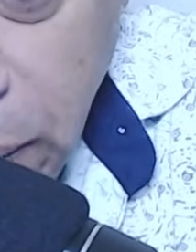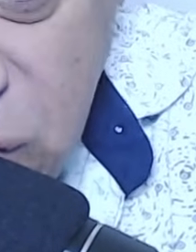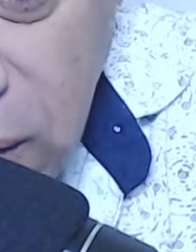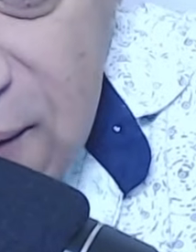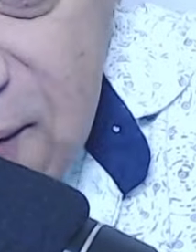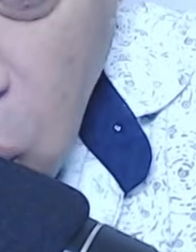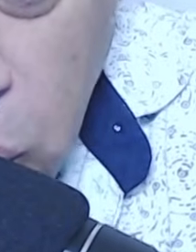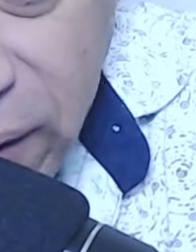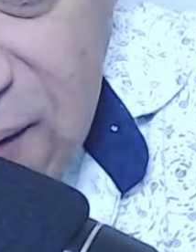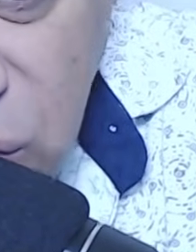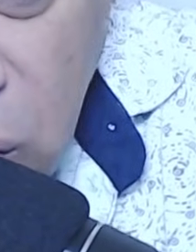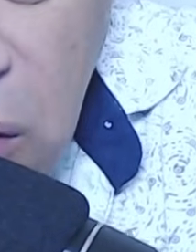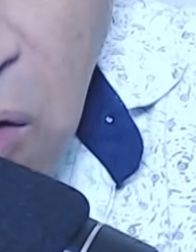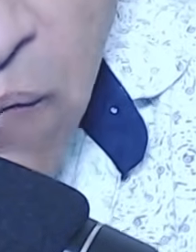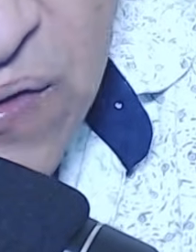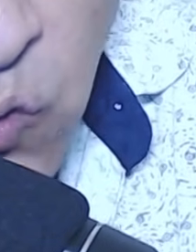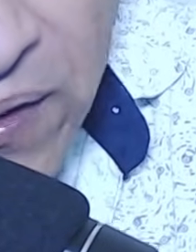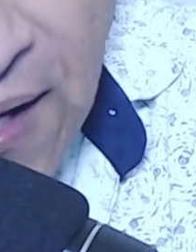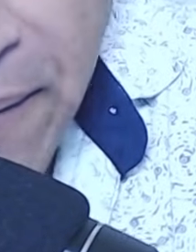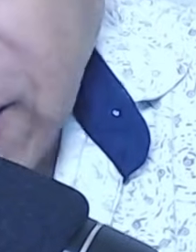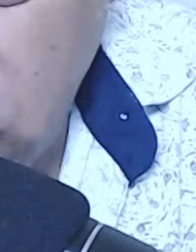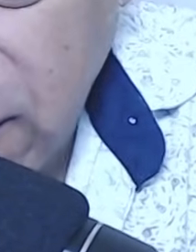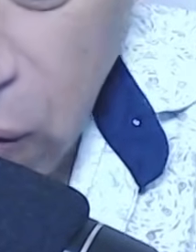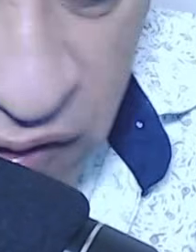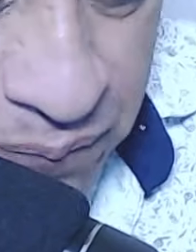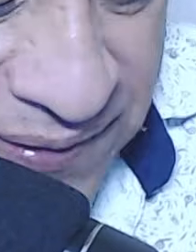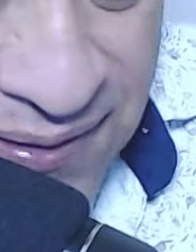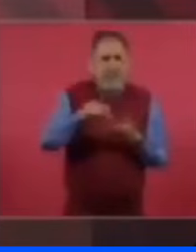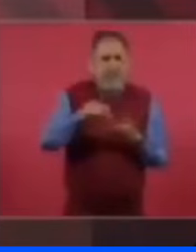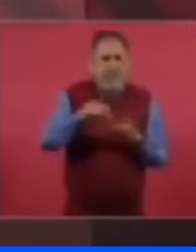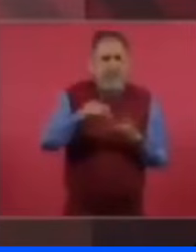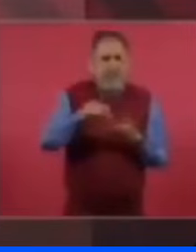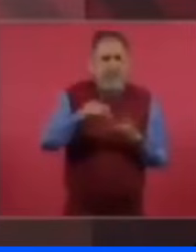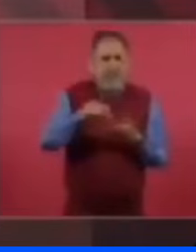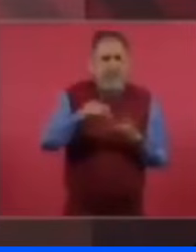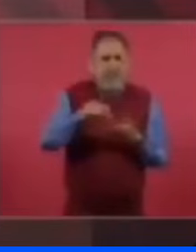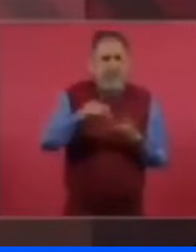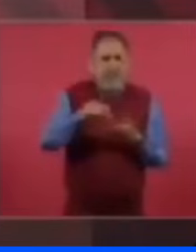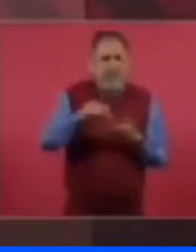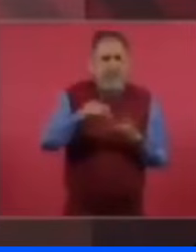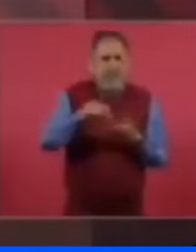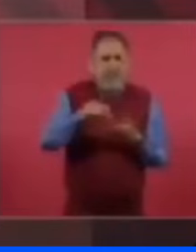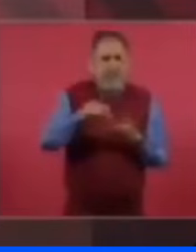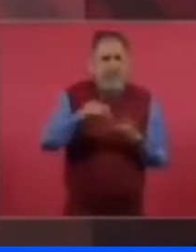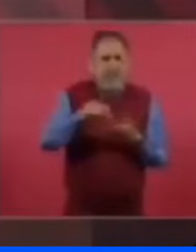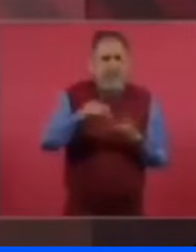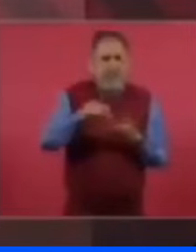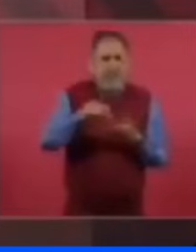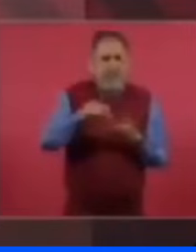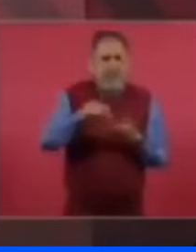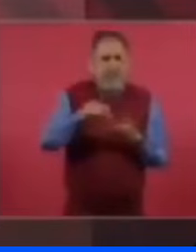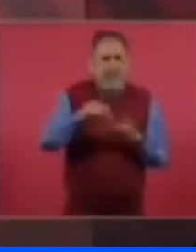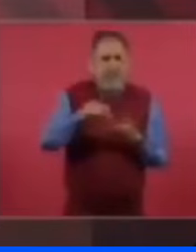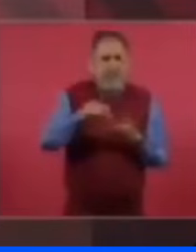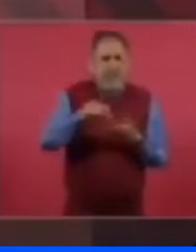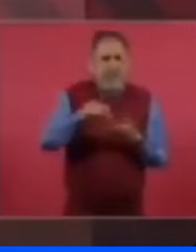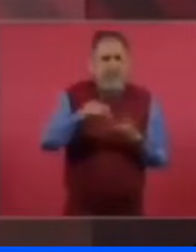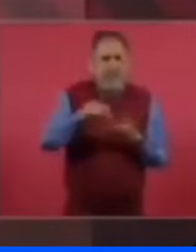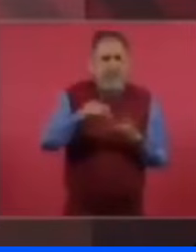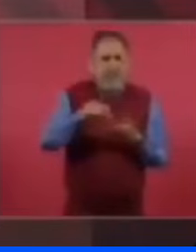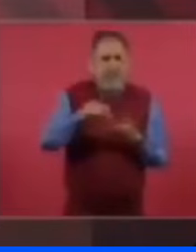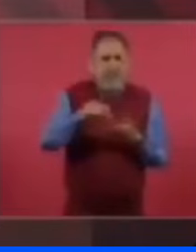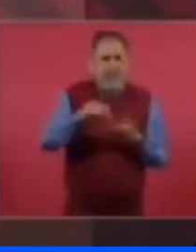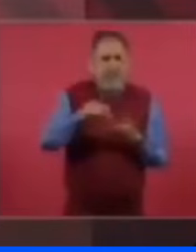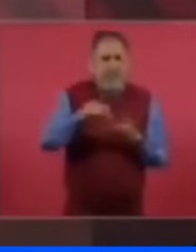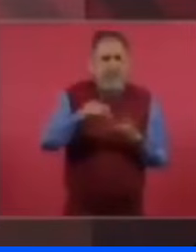medios convencionales de comunicación pues dominaban a los anteriores presidentes. Entonces, pues una jugada evidentemente que se esperaba